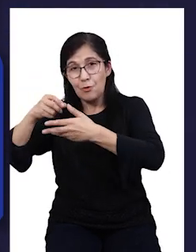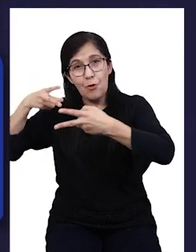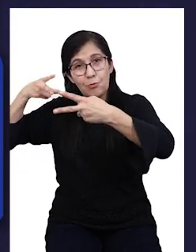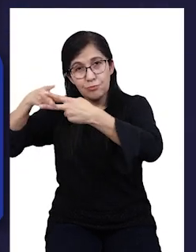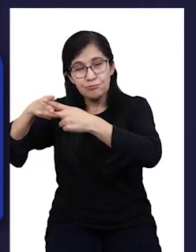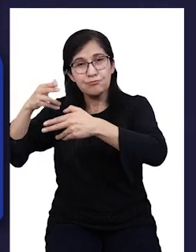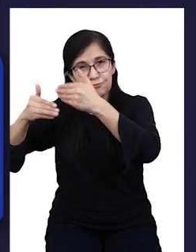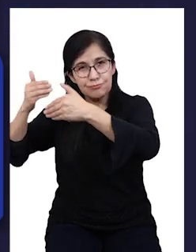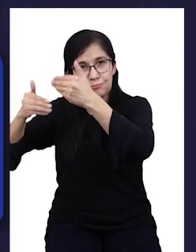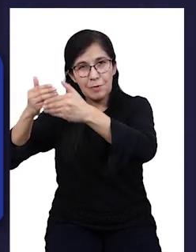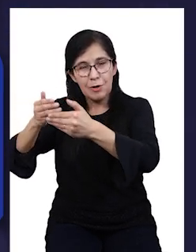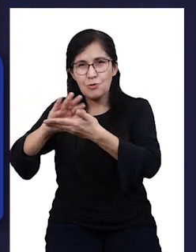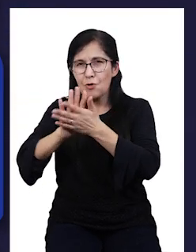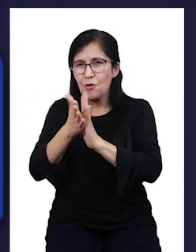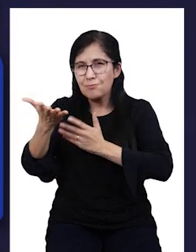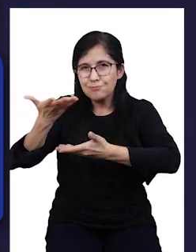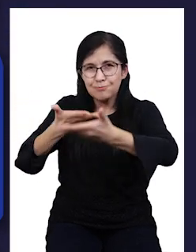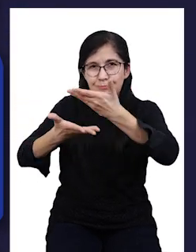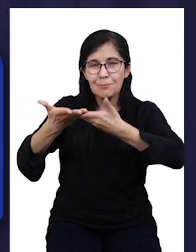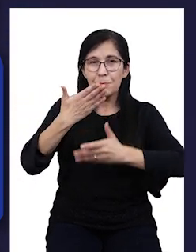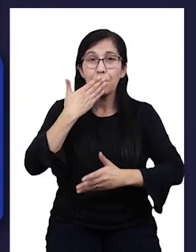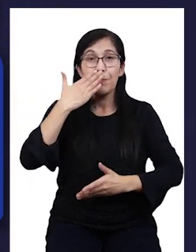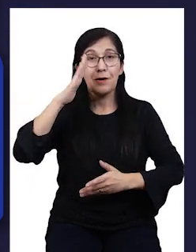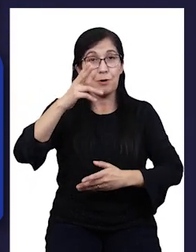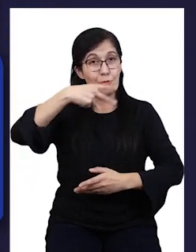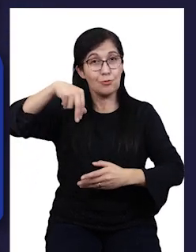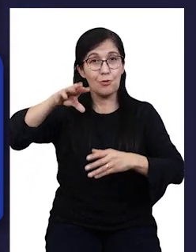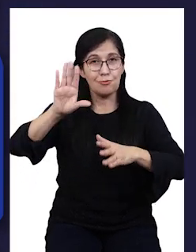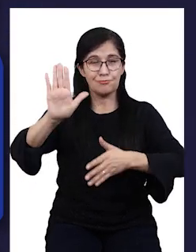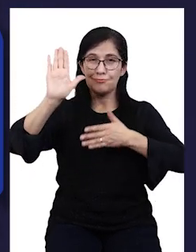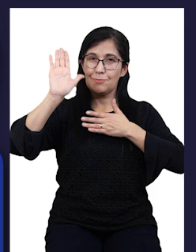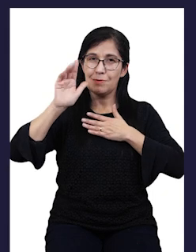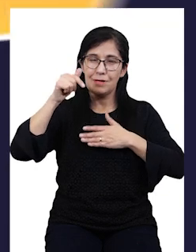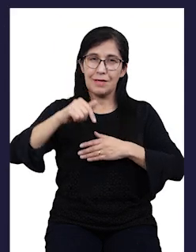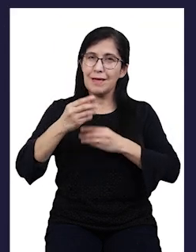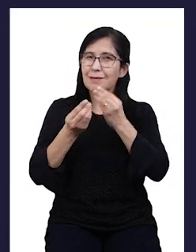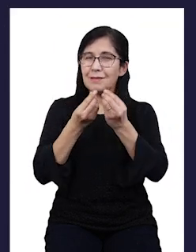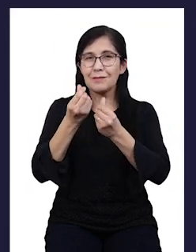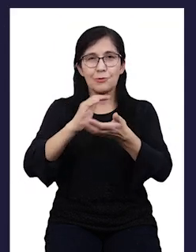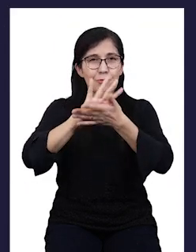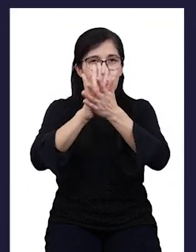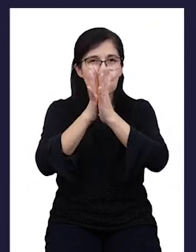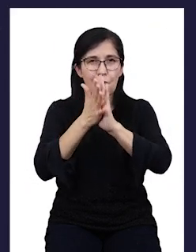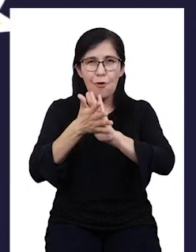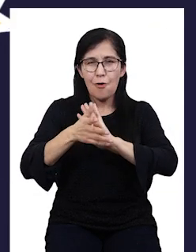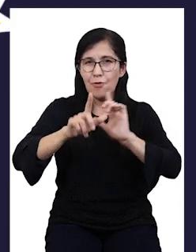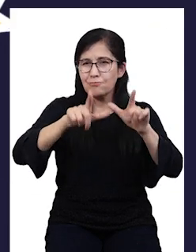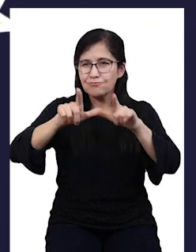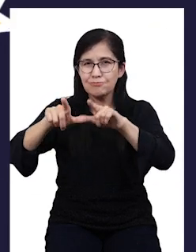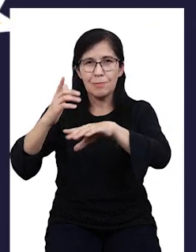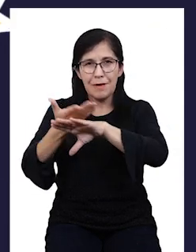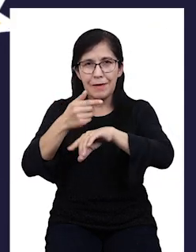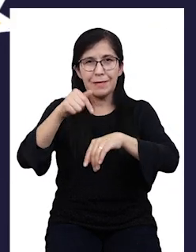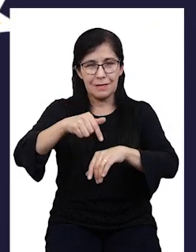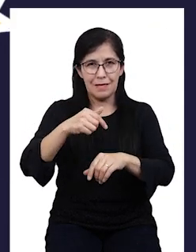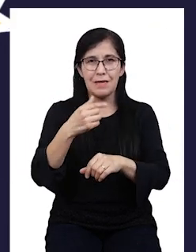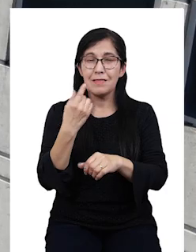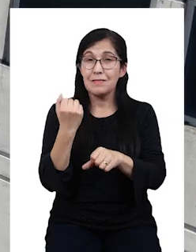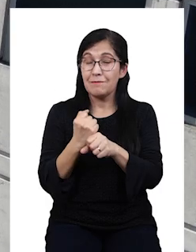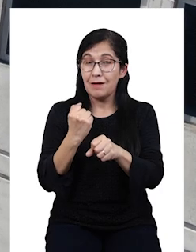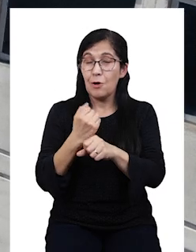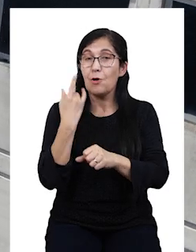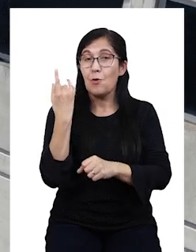y seguimiento, retroalimentación y mejora, nos comprometemos con la calidad en todas las áreas de nuestro